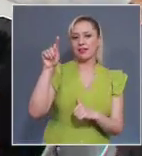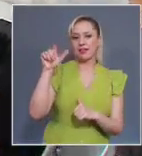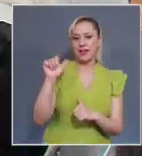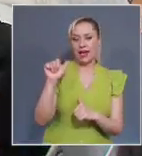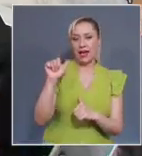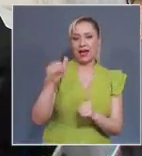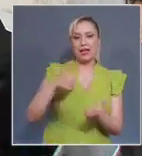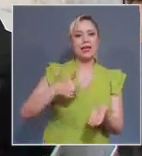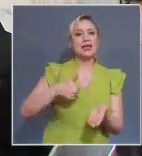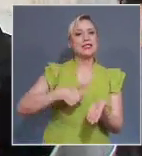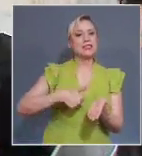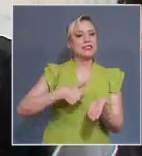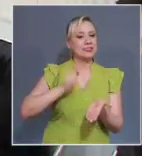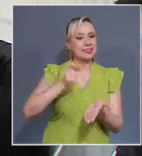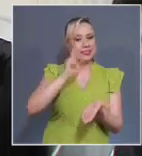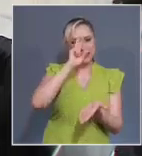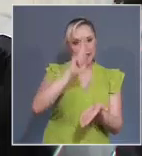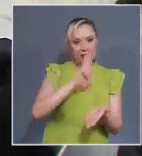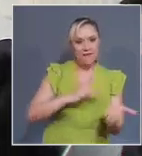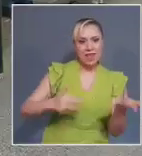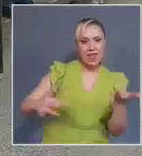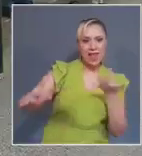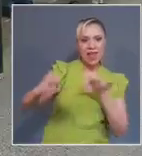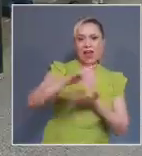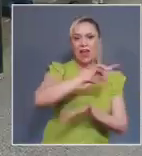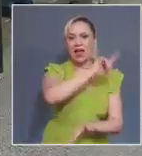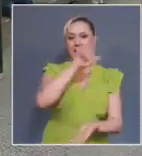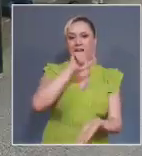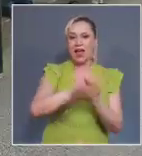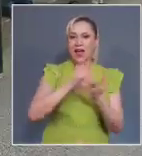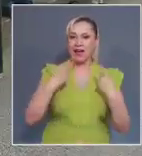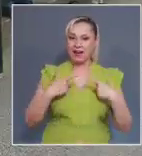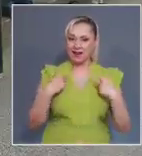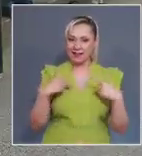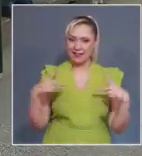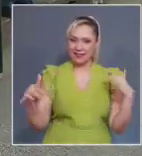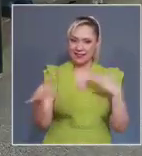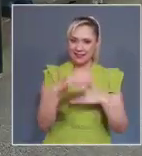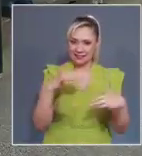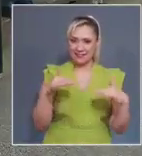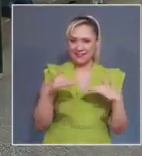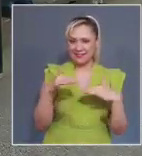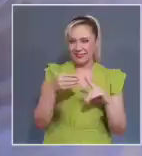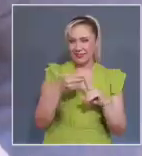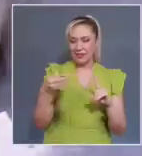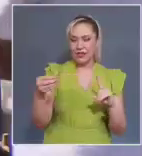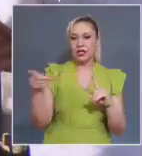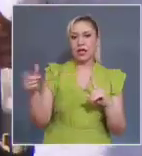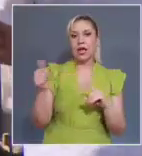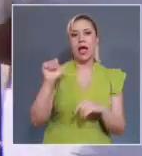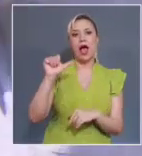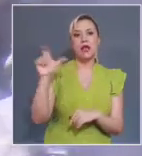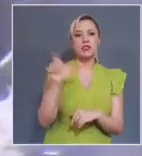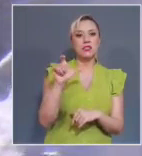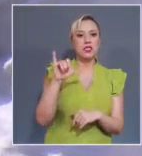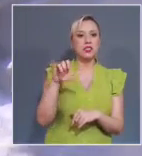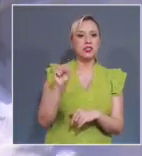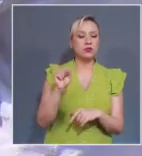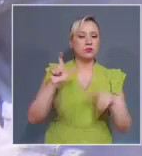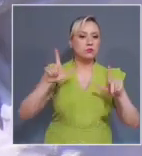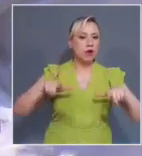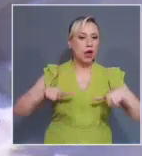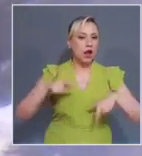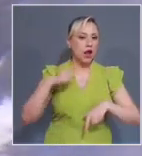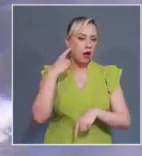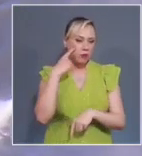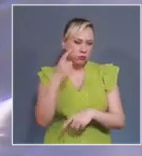Tribunal Electoral algunos datos recopilados en su investigación Votar entre balas. Detalló que la entidad